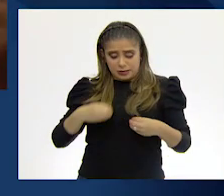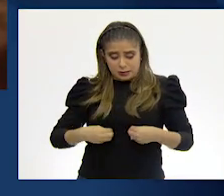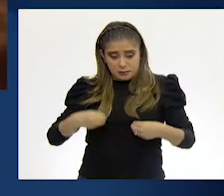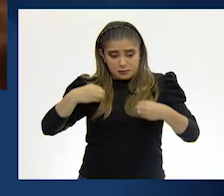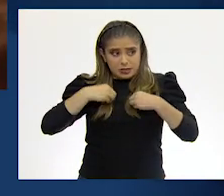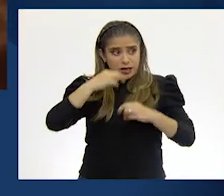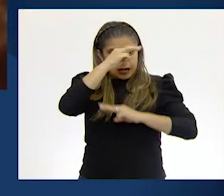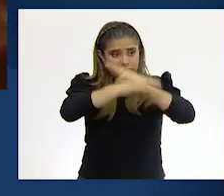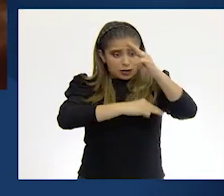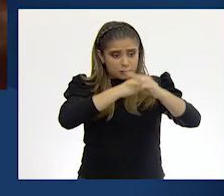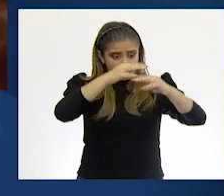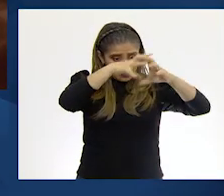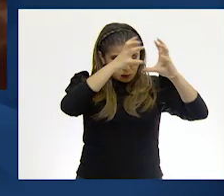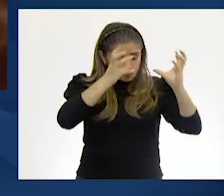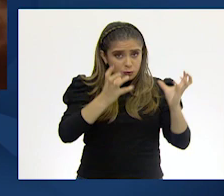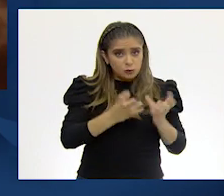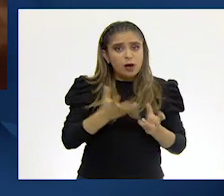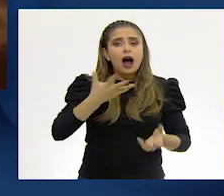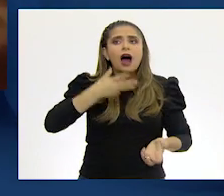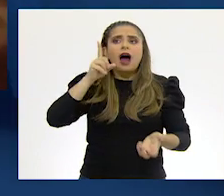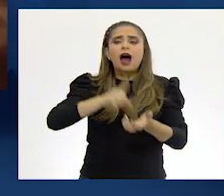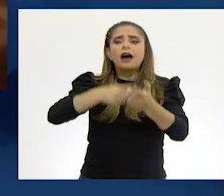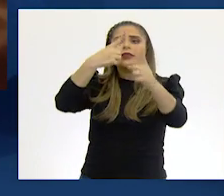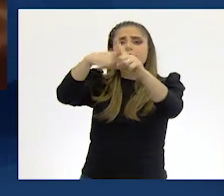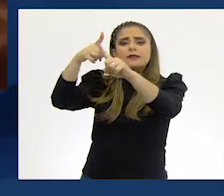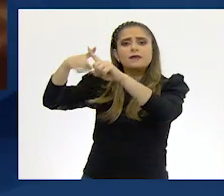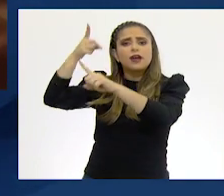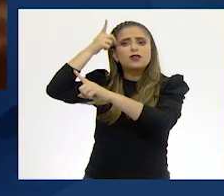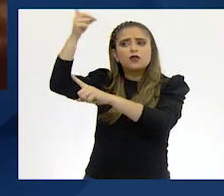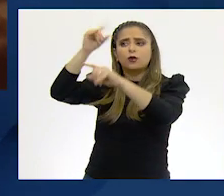por varios dioses a los que rendían culto.